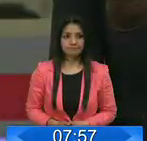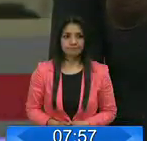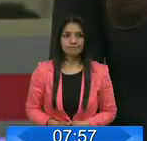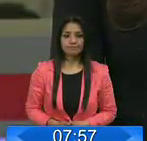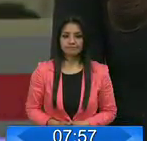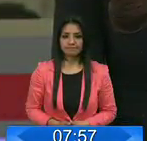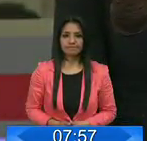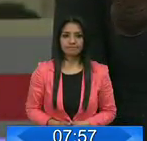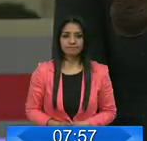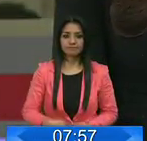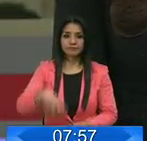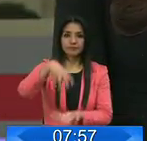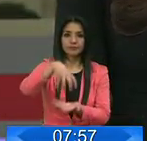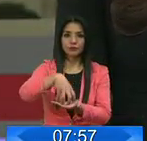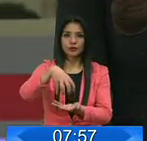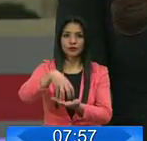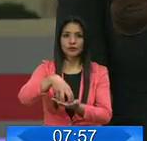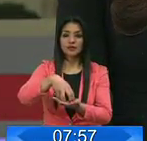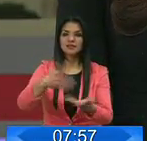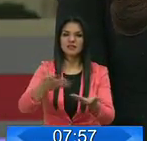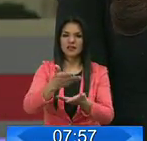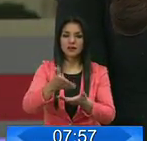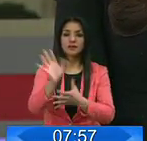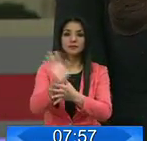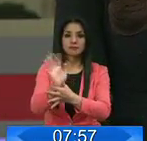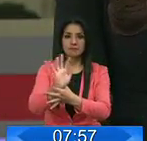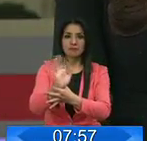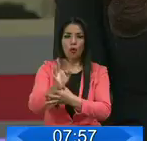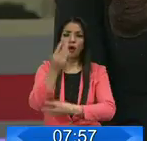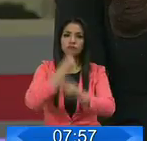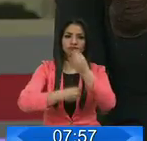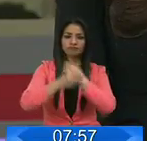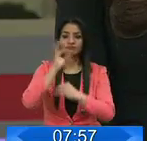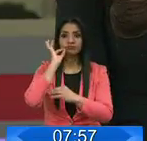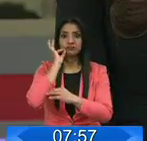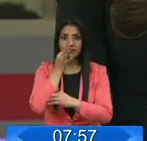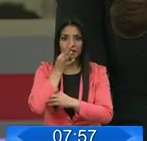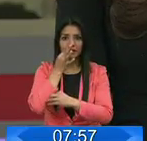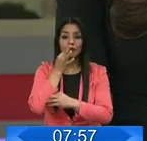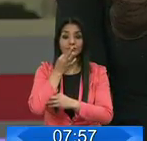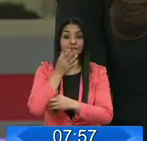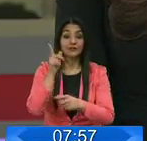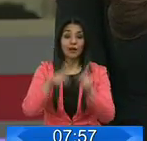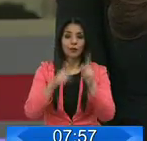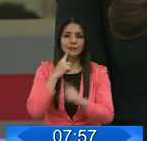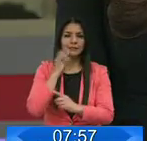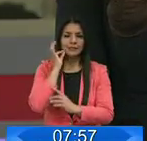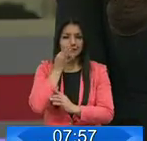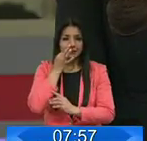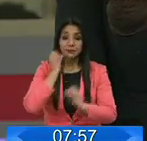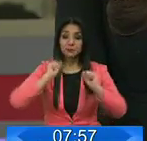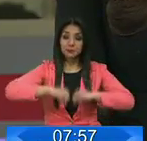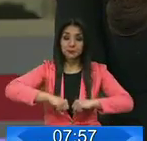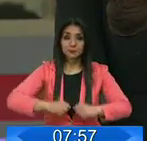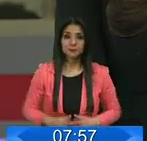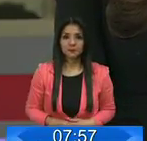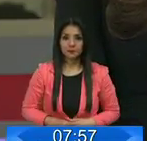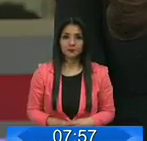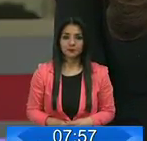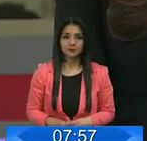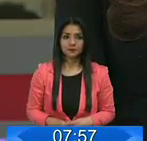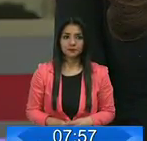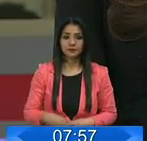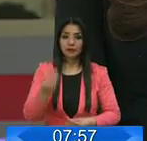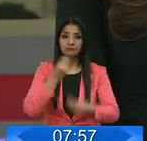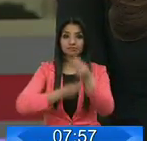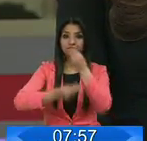La provincia de Zamora Chinchipe tiene una gastronomía exquisita que complace hasta los paladares más exigentes. Entre sus platillos